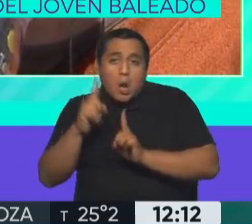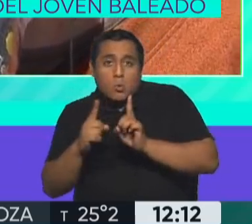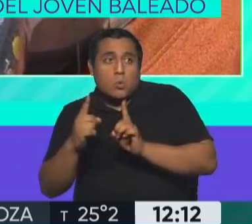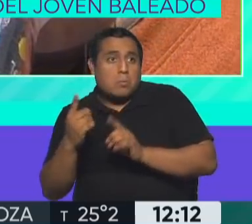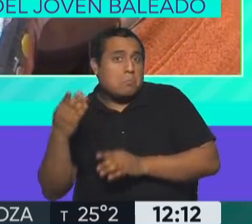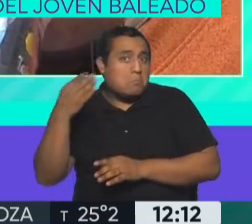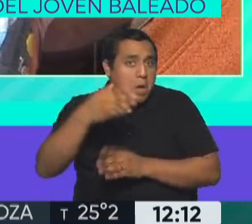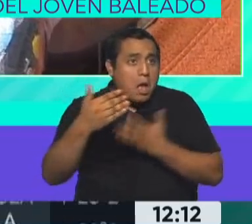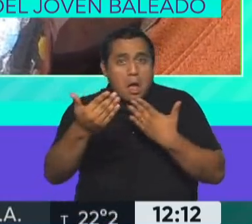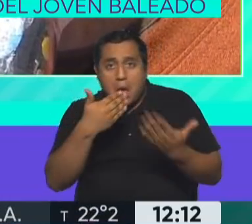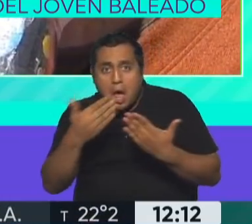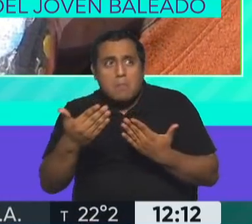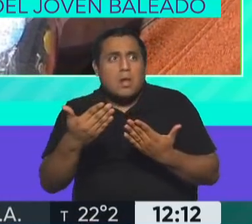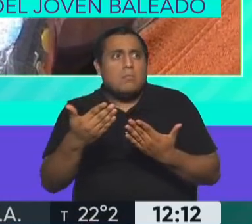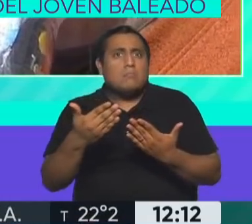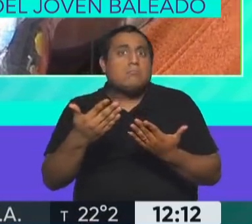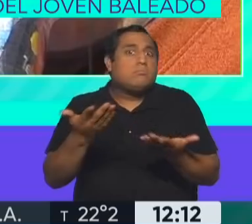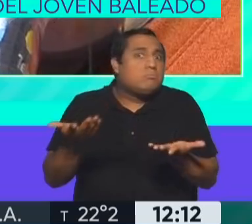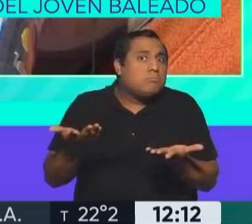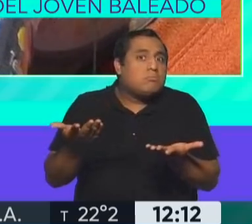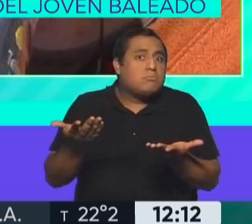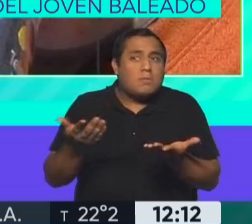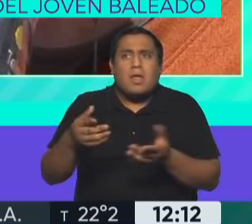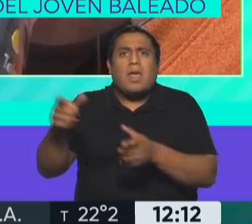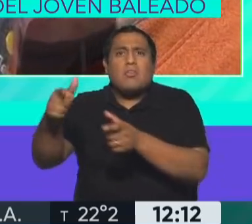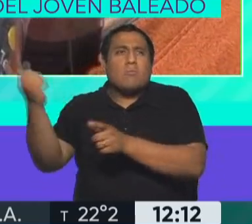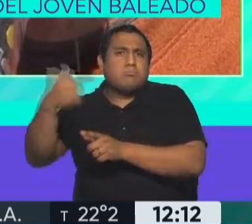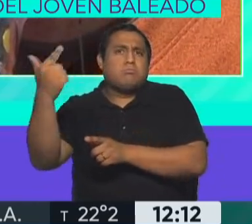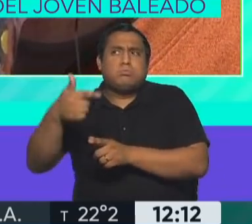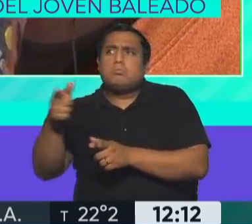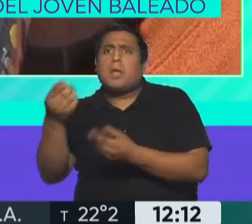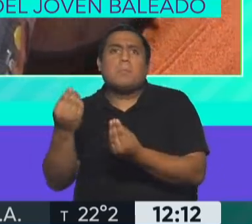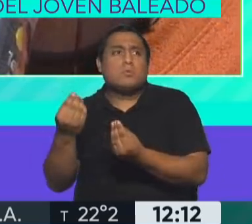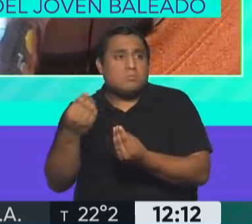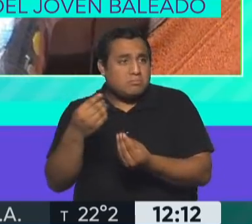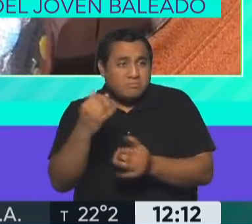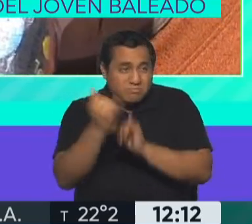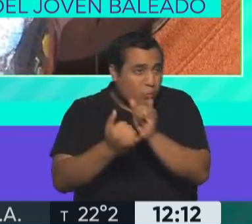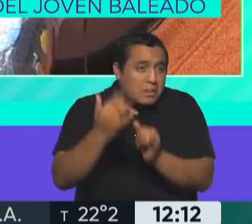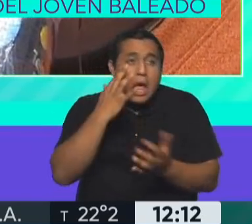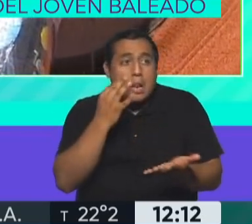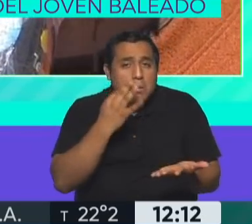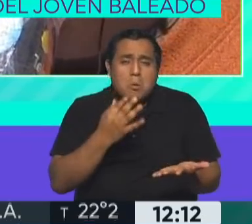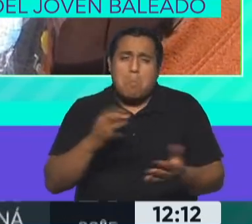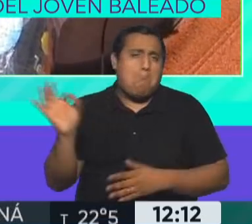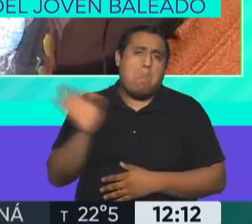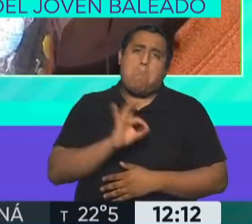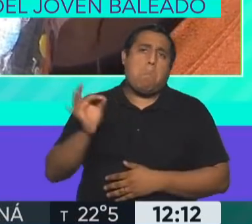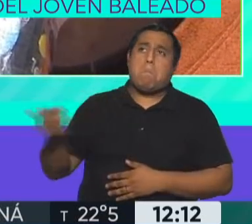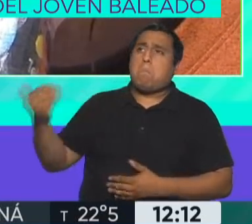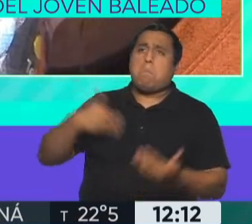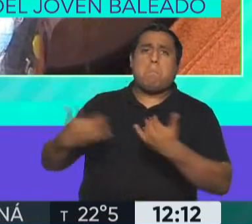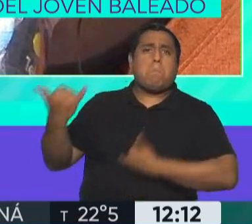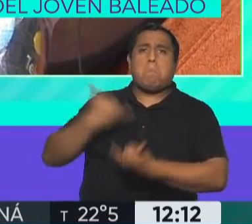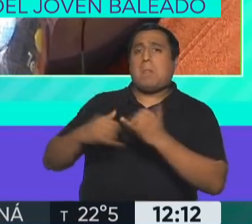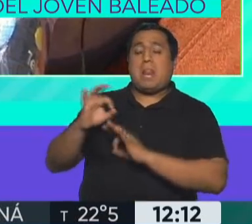situación quedaron precisamente los policías que, intervinieron? No, nadie se acercó. Yo me enteré que